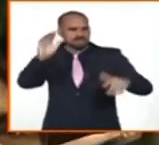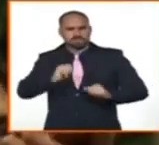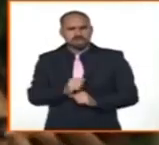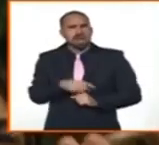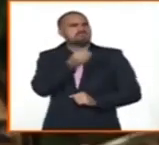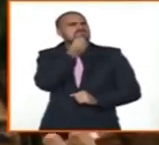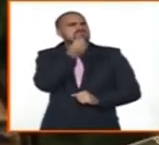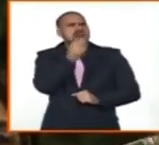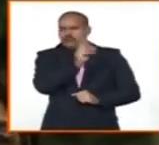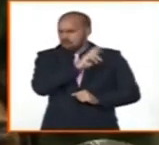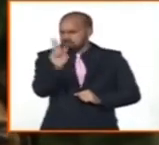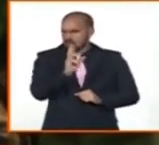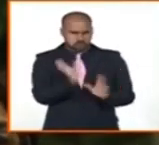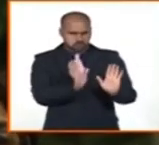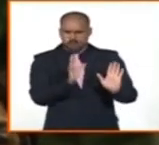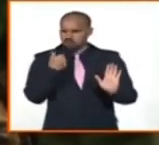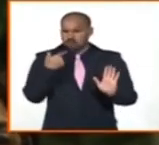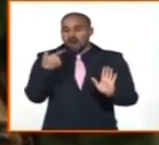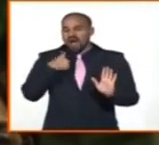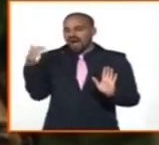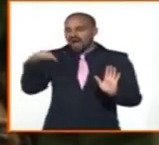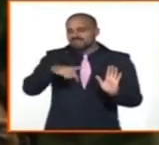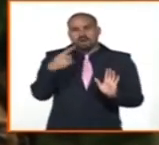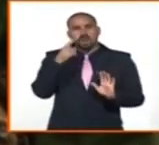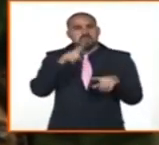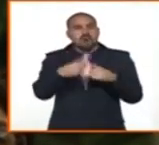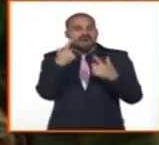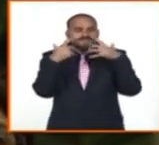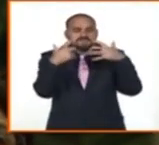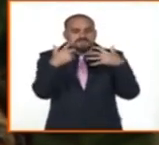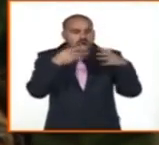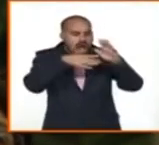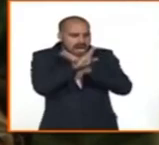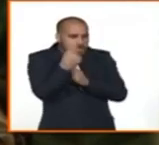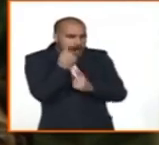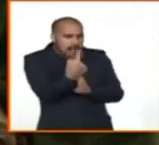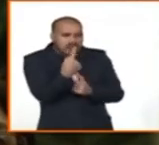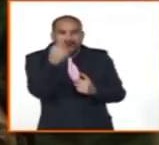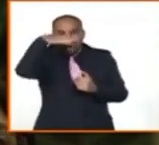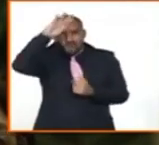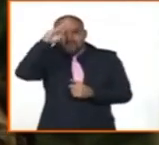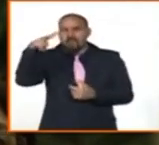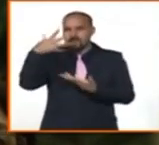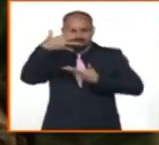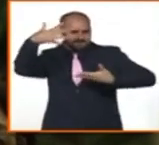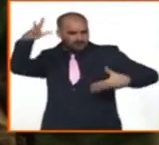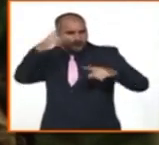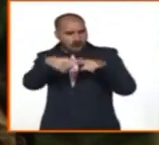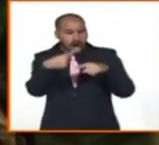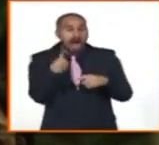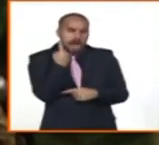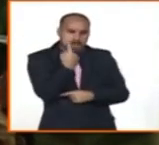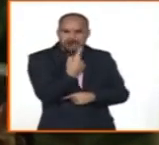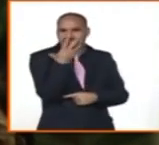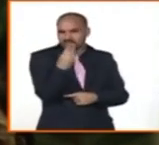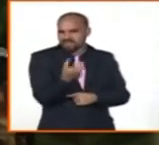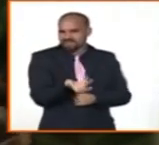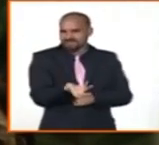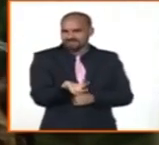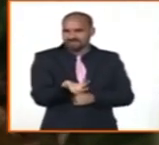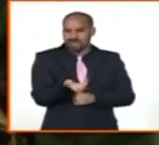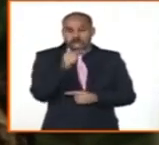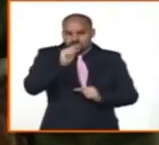solo entra porque le gusta el ballet. Esa es la rueda de las plataformas digitales. Te atrapan en el consumo de contenidos genéricos y